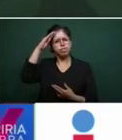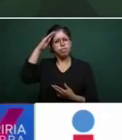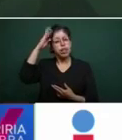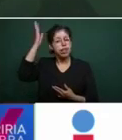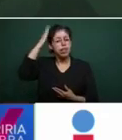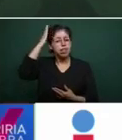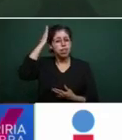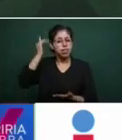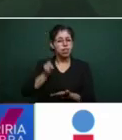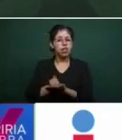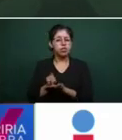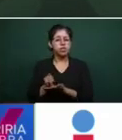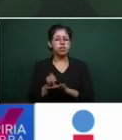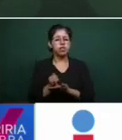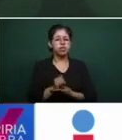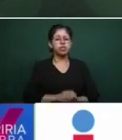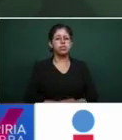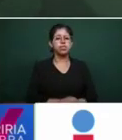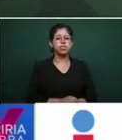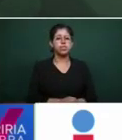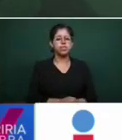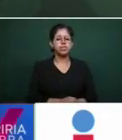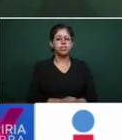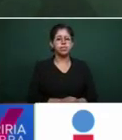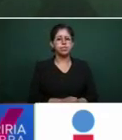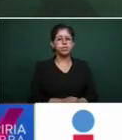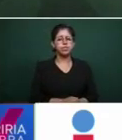decisión de